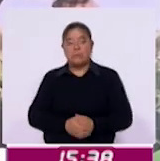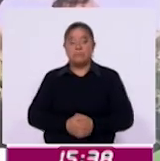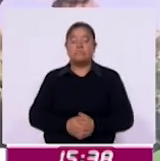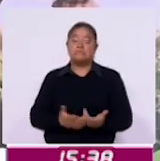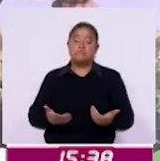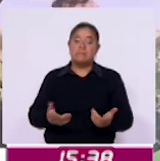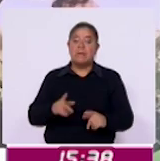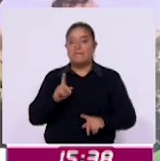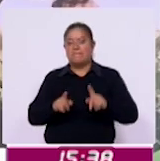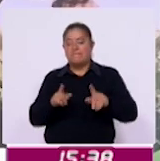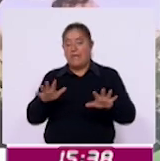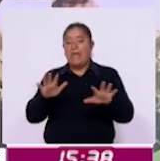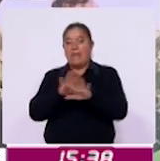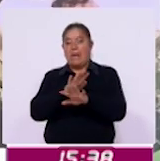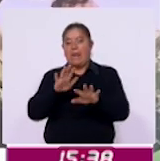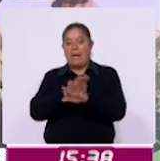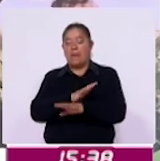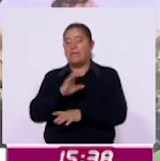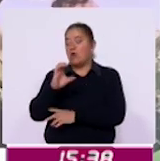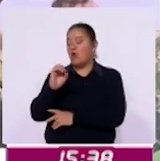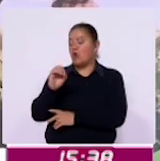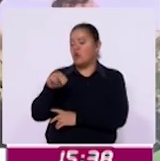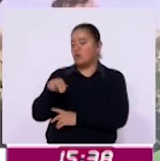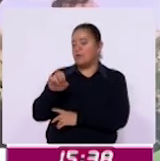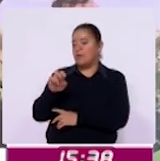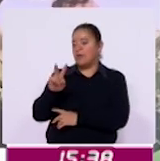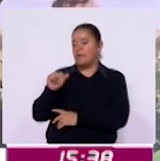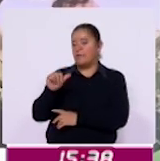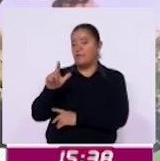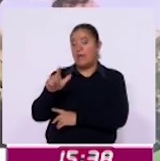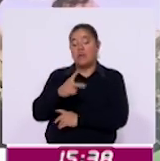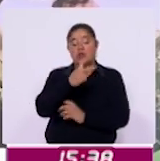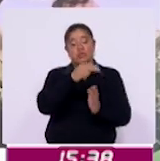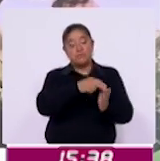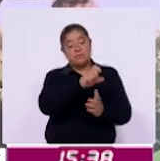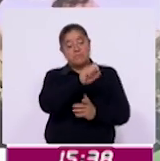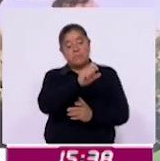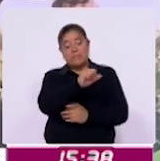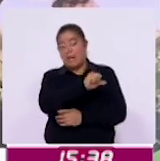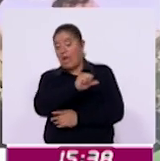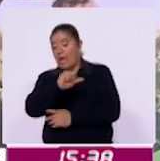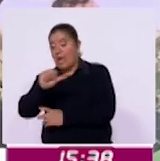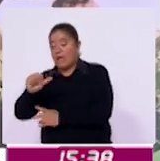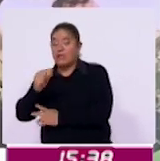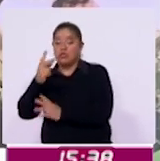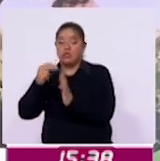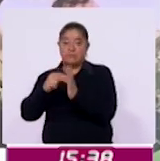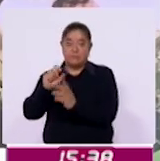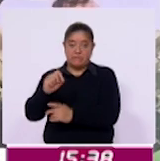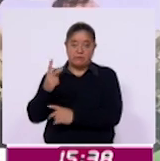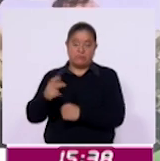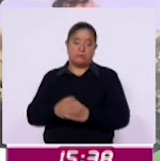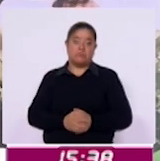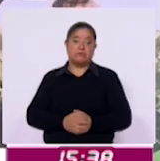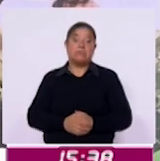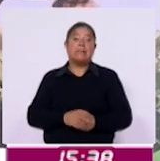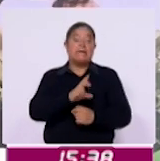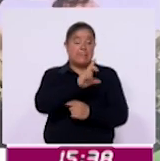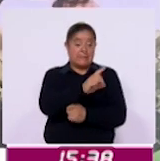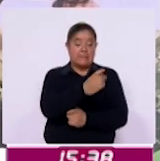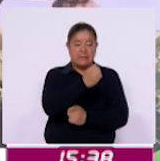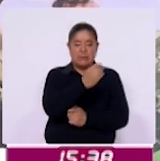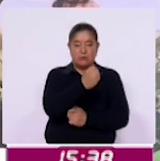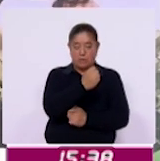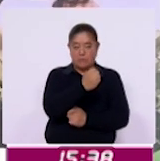cambios que ha tenido la estadística de Coneval del 2020 al 2022, pasando de más de el 39